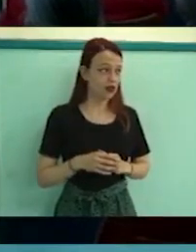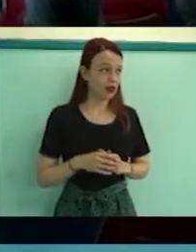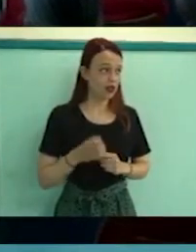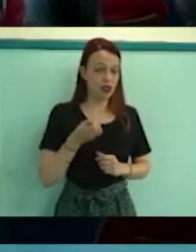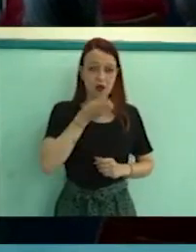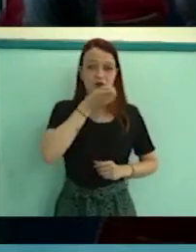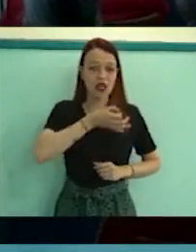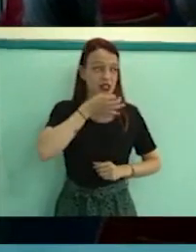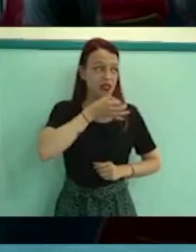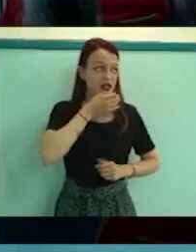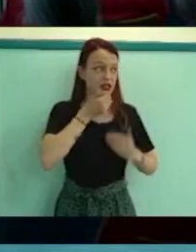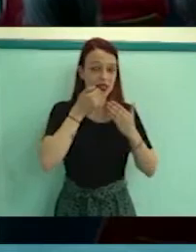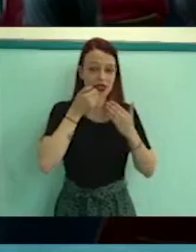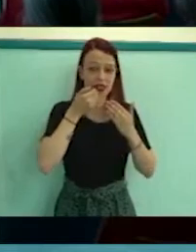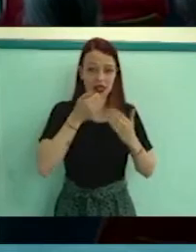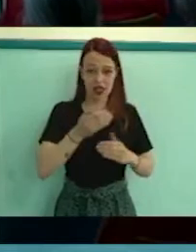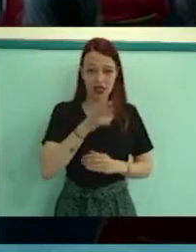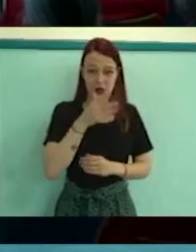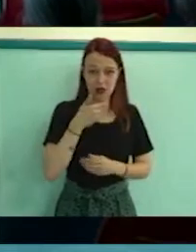tuyo al